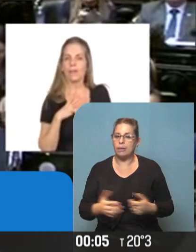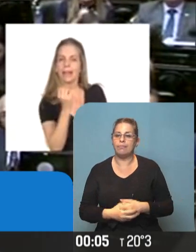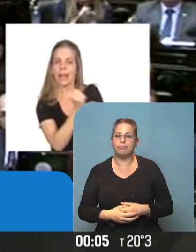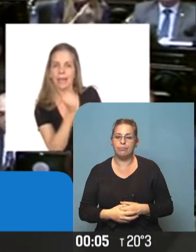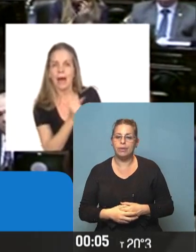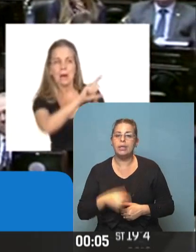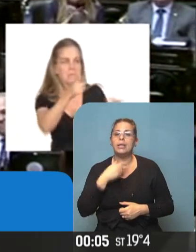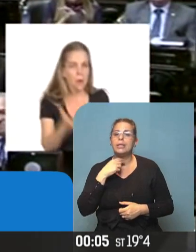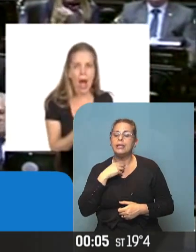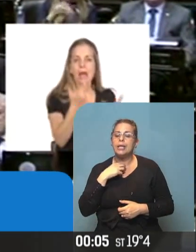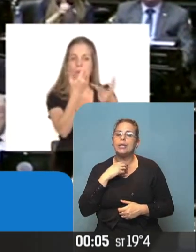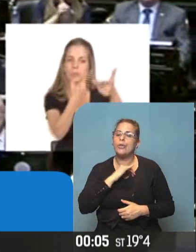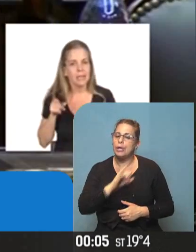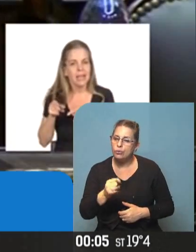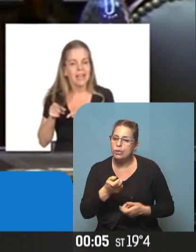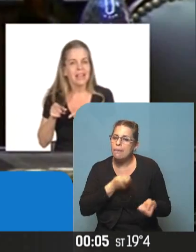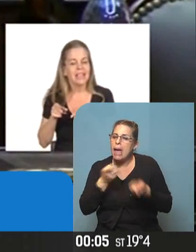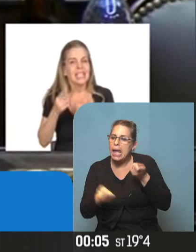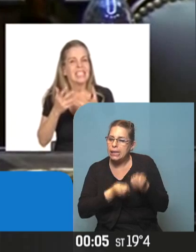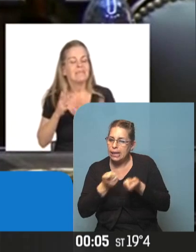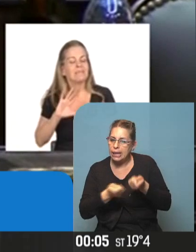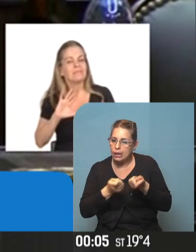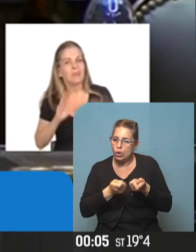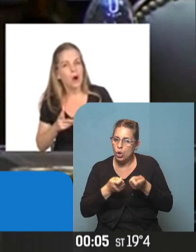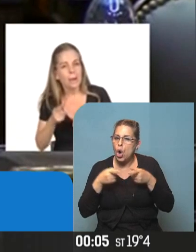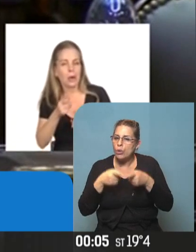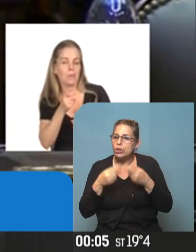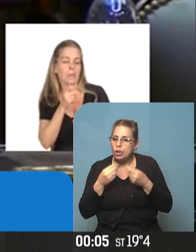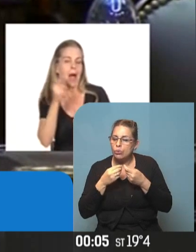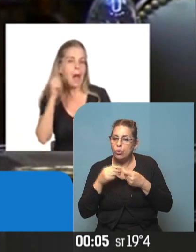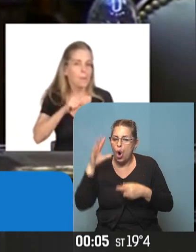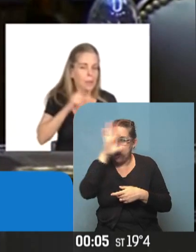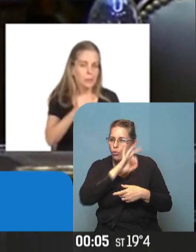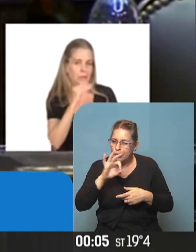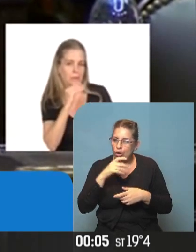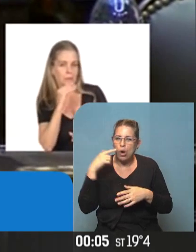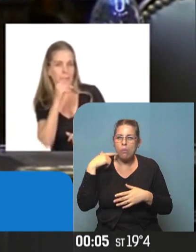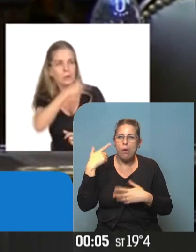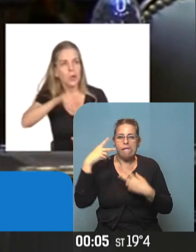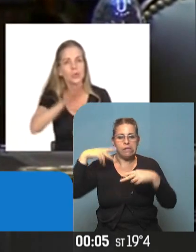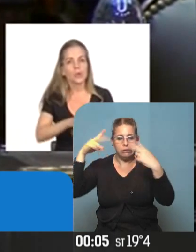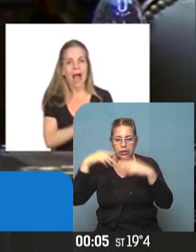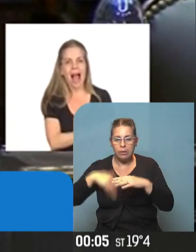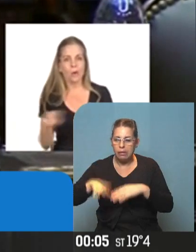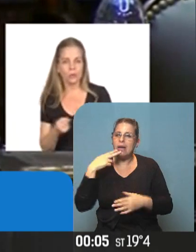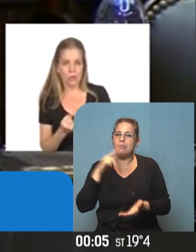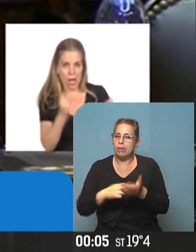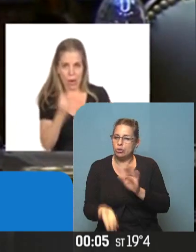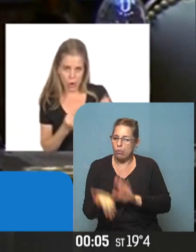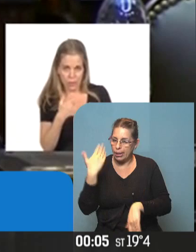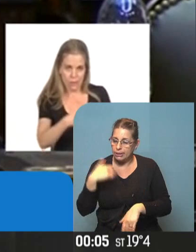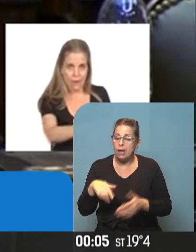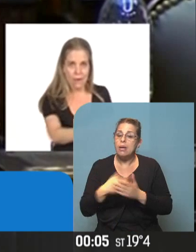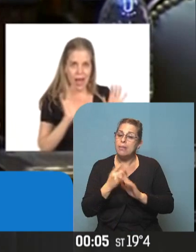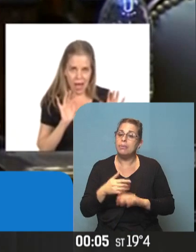dejar de denunciar la maniobra que tiene por finalidad distraer a la opinión pública del tremendo ajuste que se viene. Sin